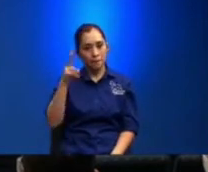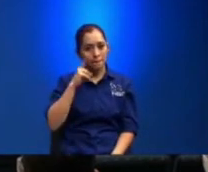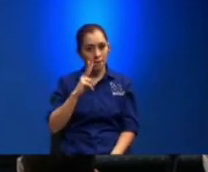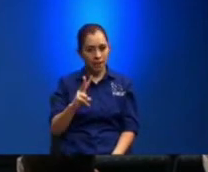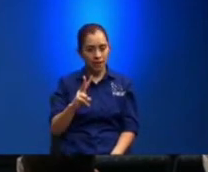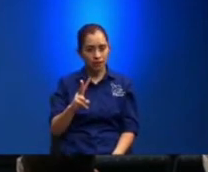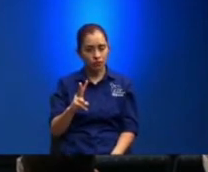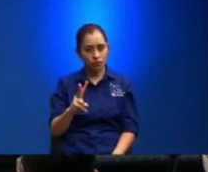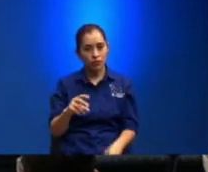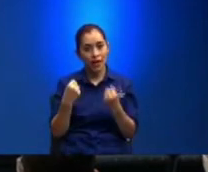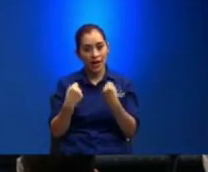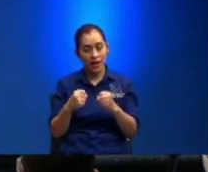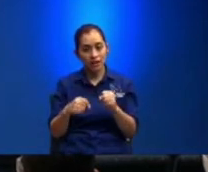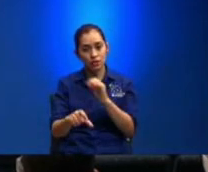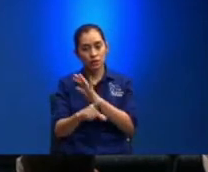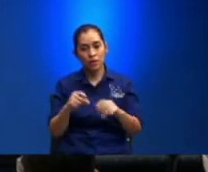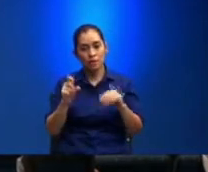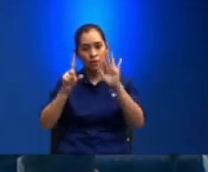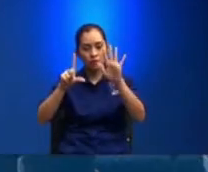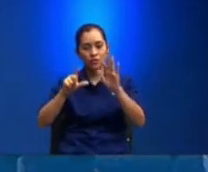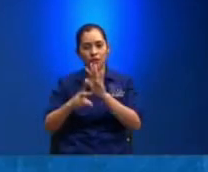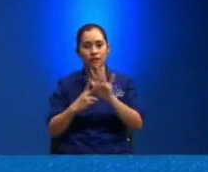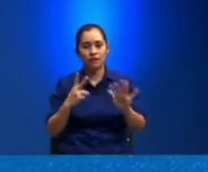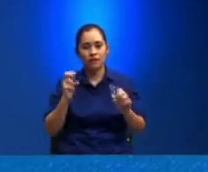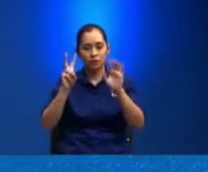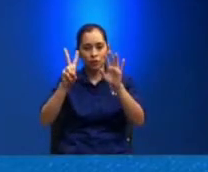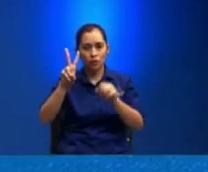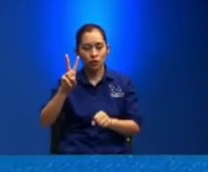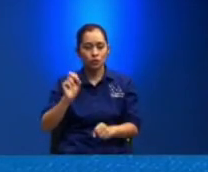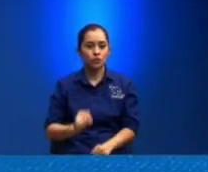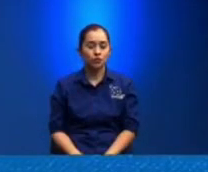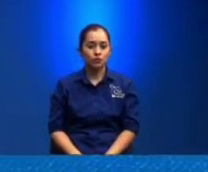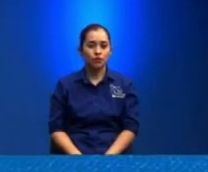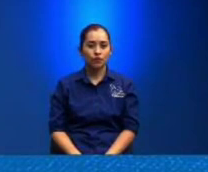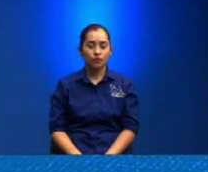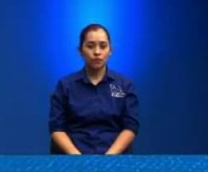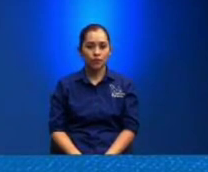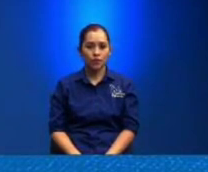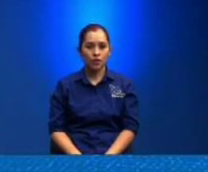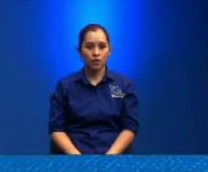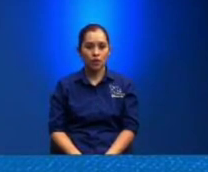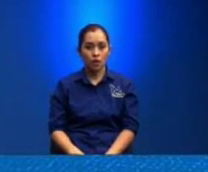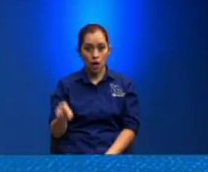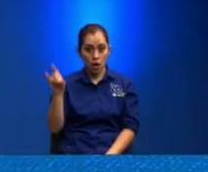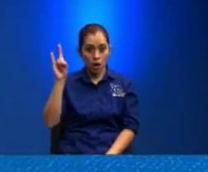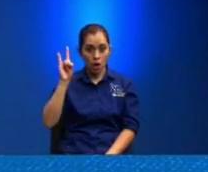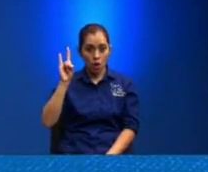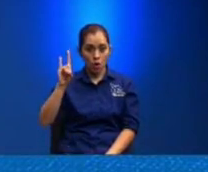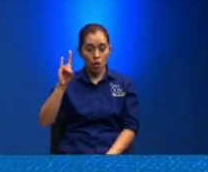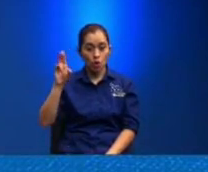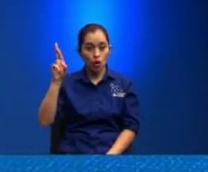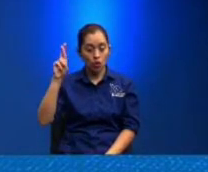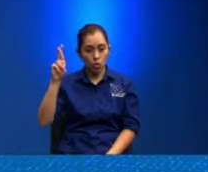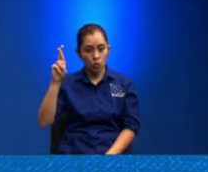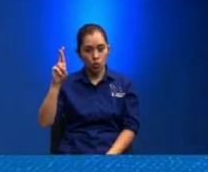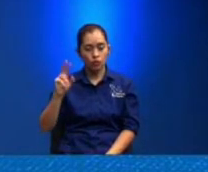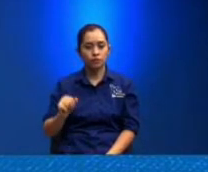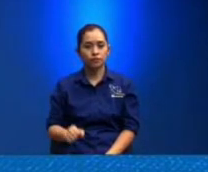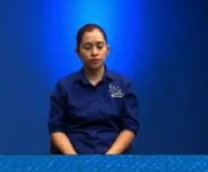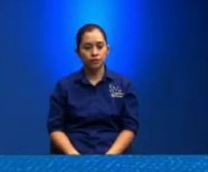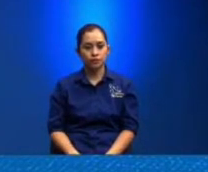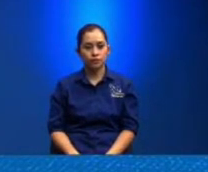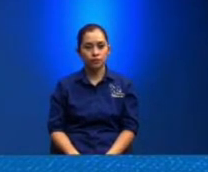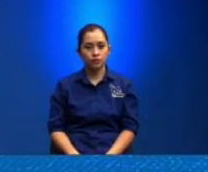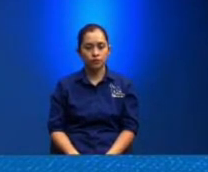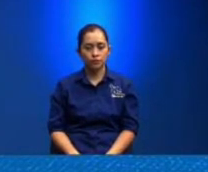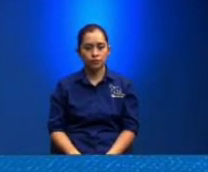hechos capítulo 7 versículo 2 estoy en uno de los caldeos estoy describiendo uno de los caldeos no estoy ahí sino que lo estoy